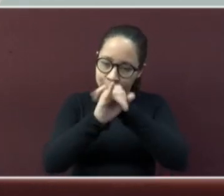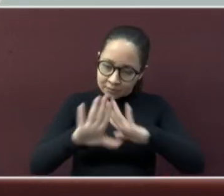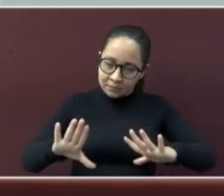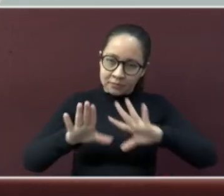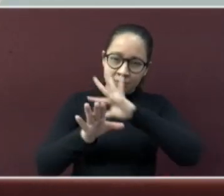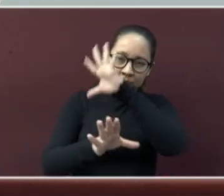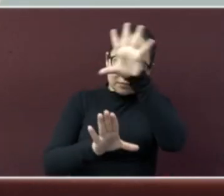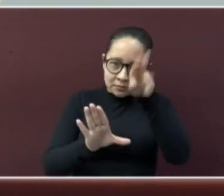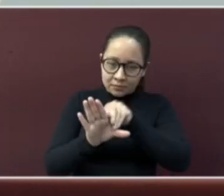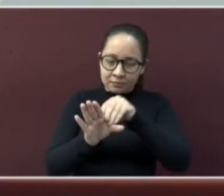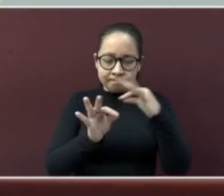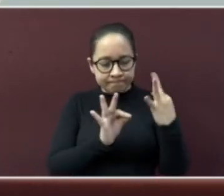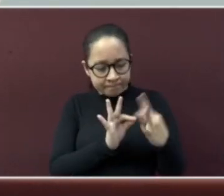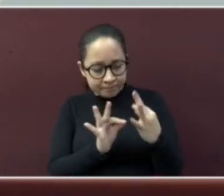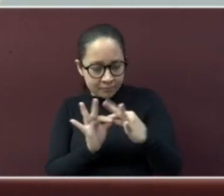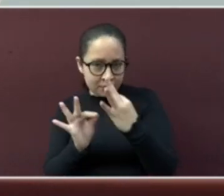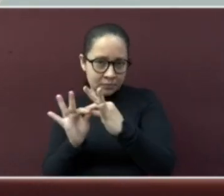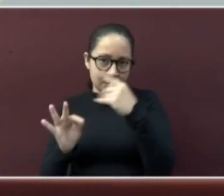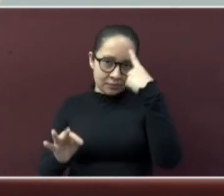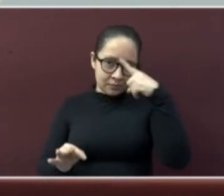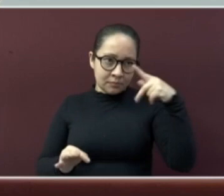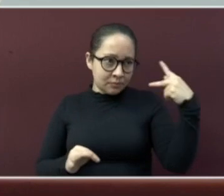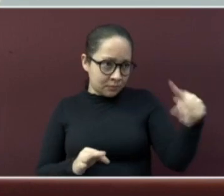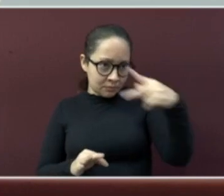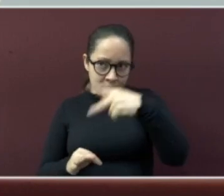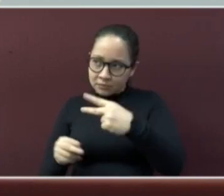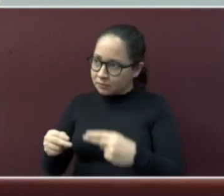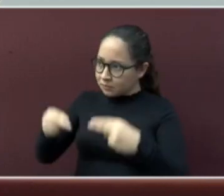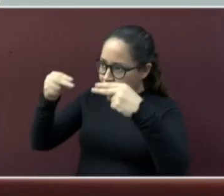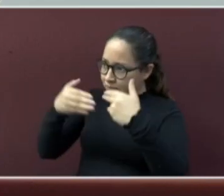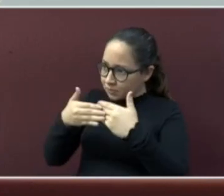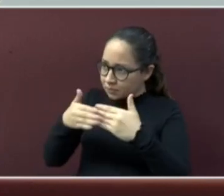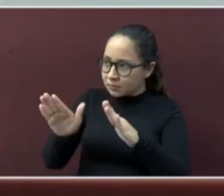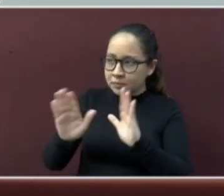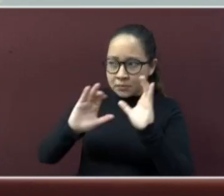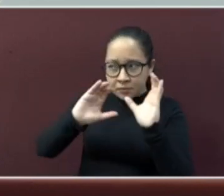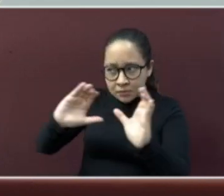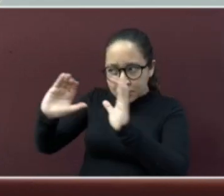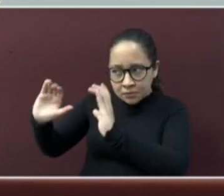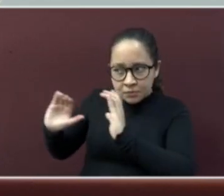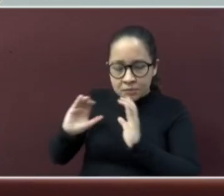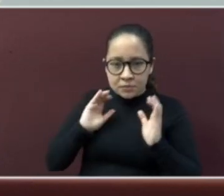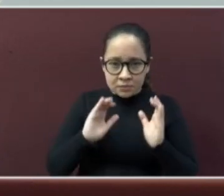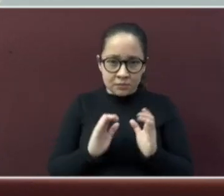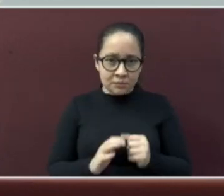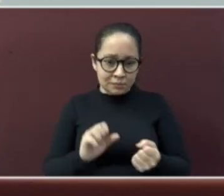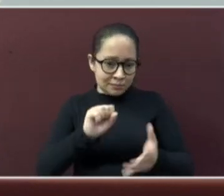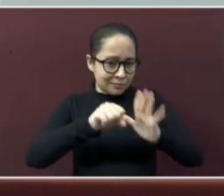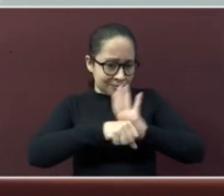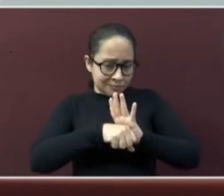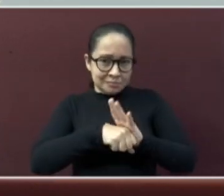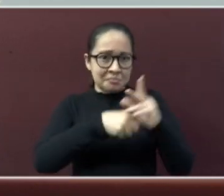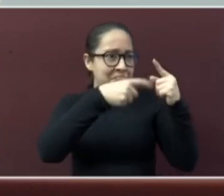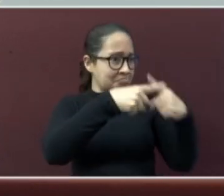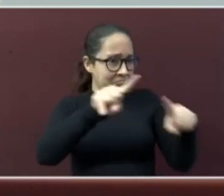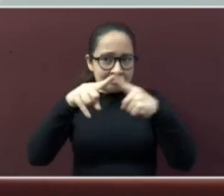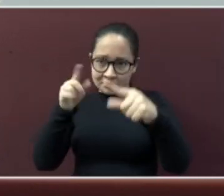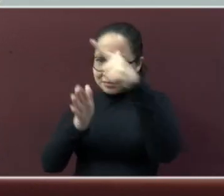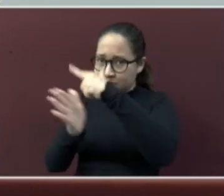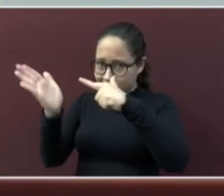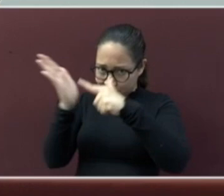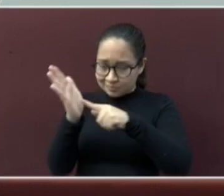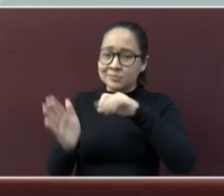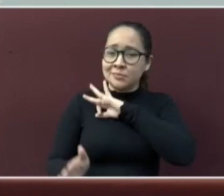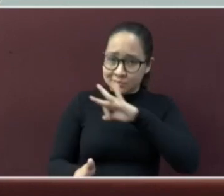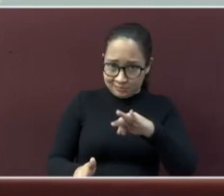establecimientos sea segura el coronavirus puede estar presente en cualquier espacio de su negocio